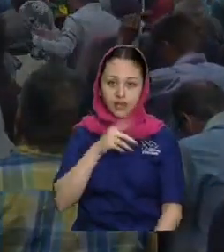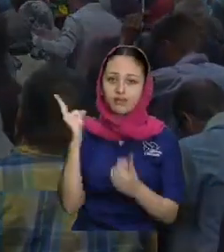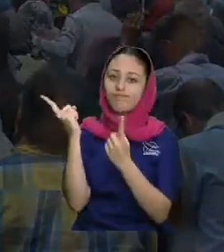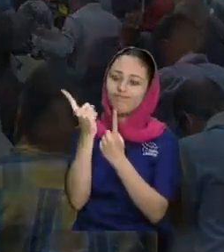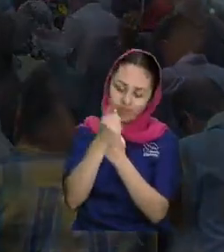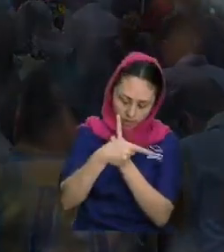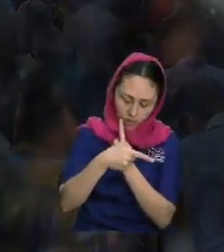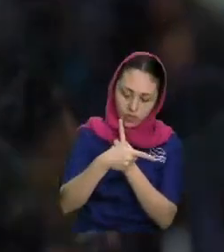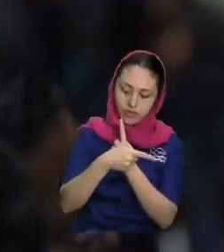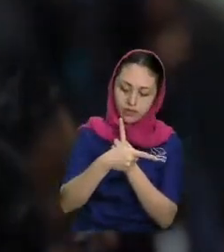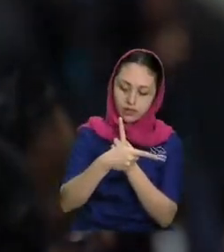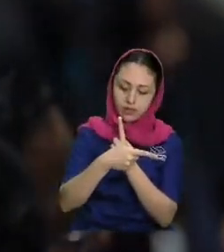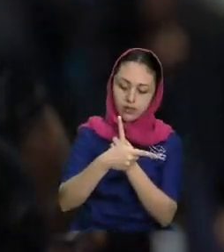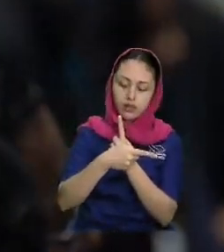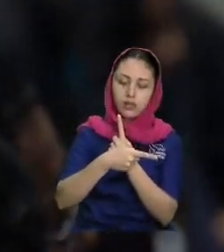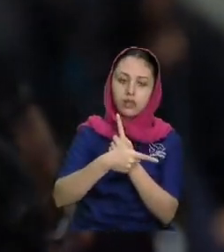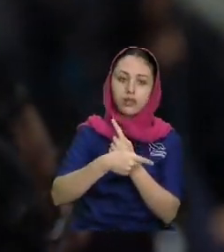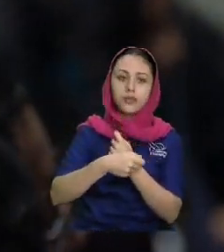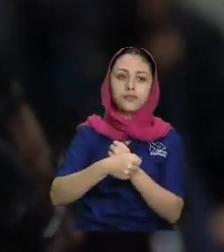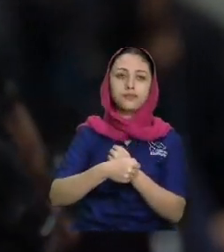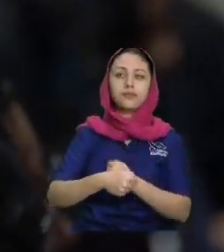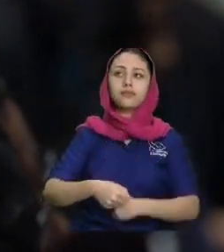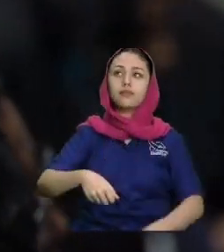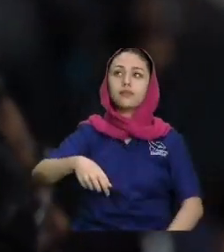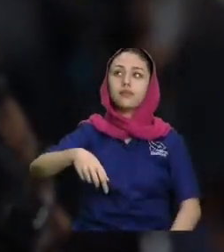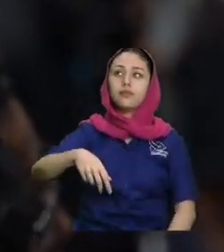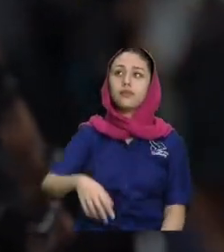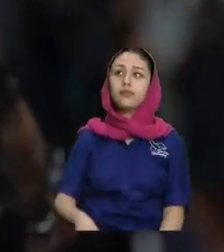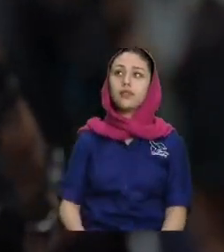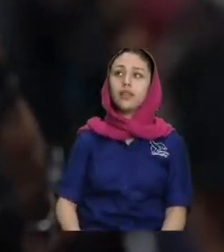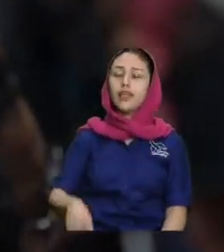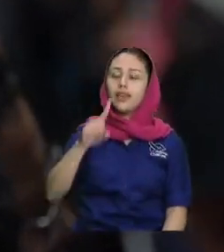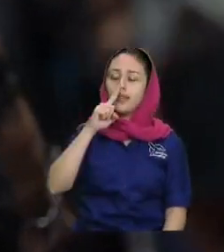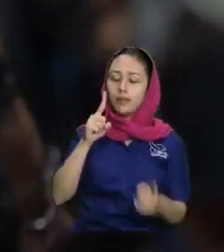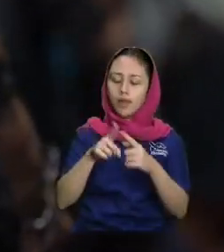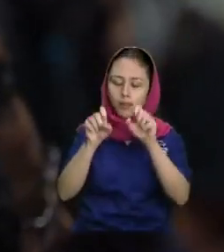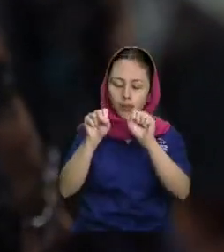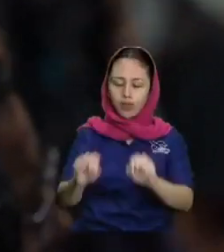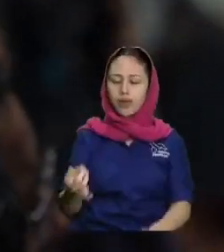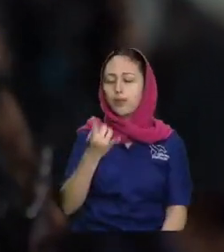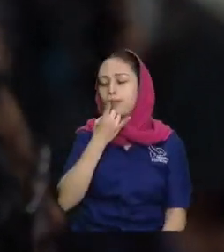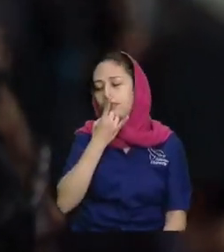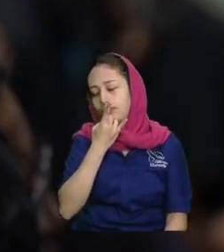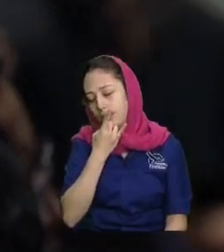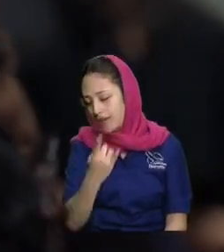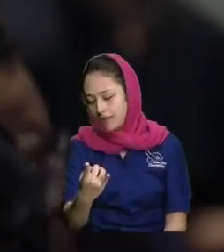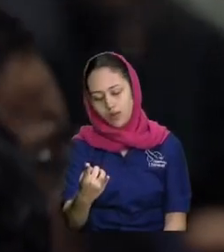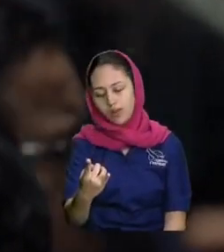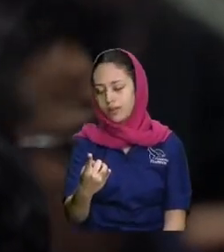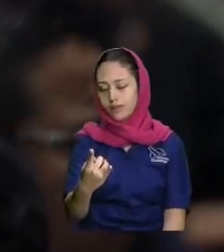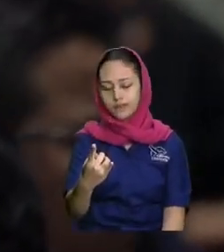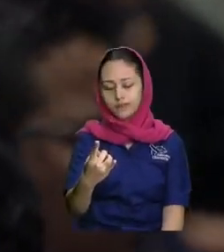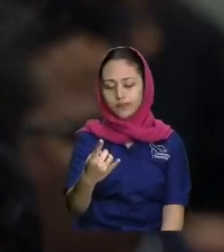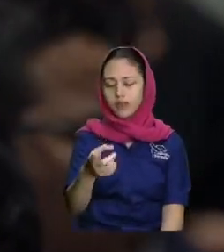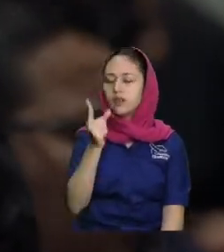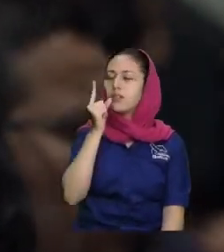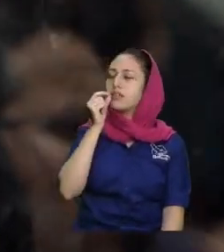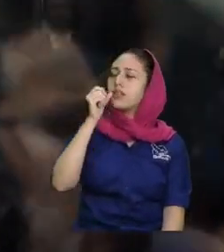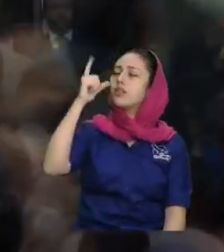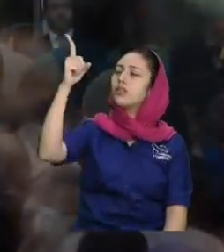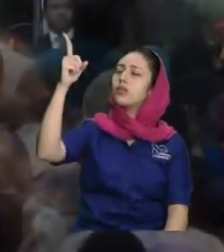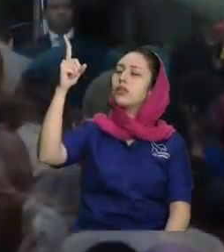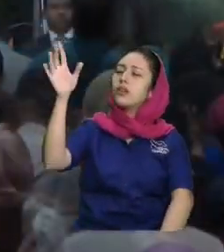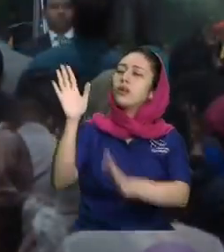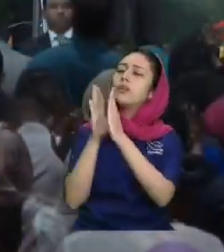el nombre de Jesús, y teniendo la hidalguía también para poder perdonar cuando nos piden perdón. Señor, por